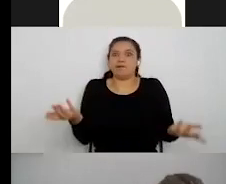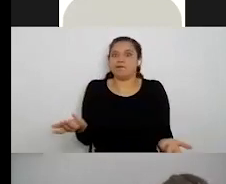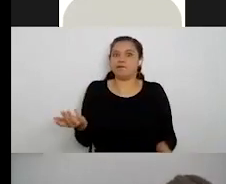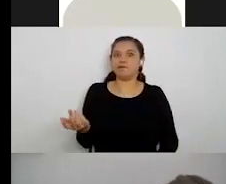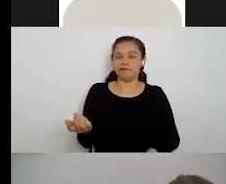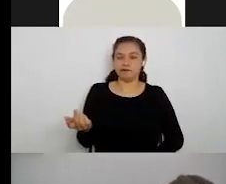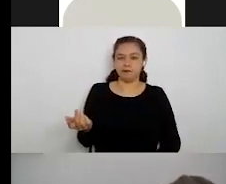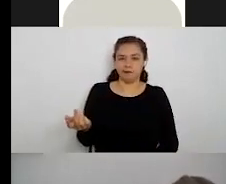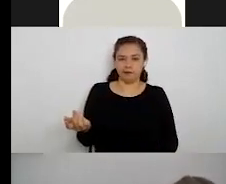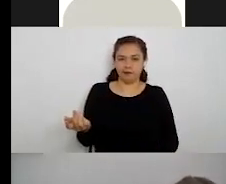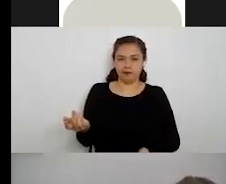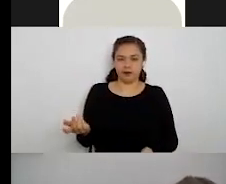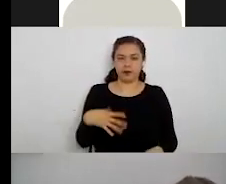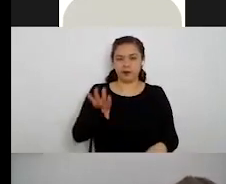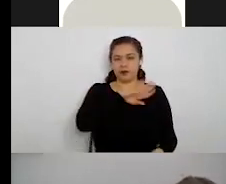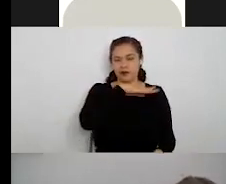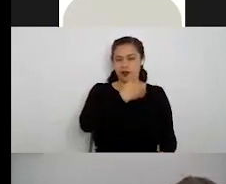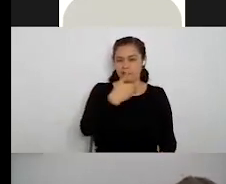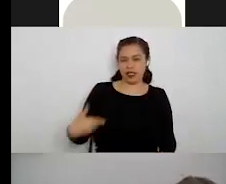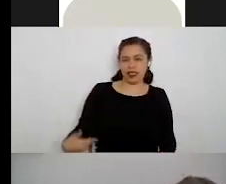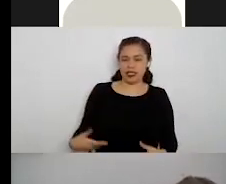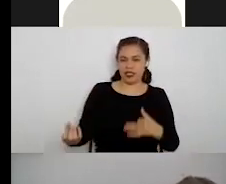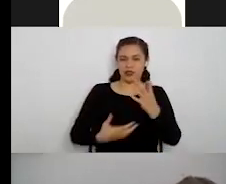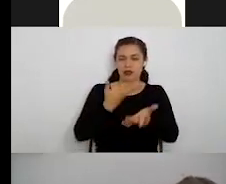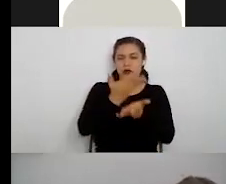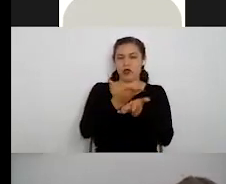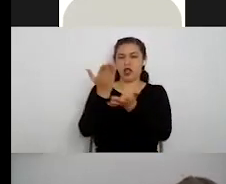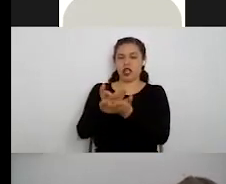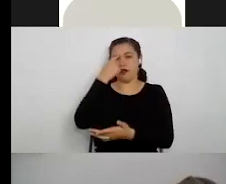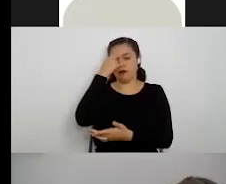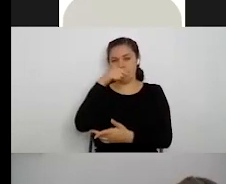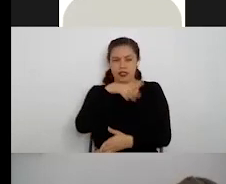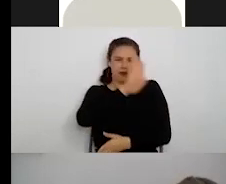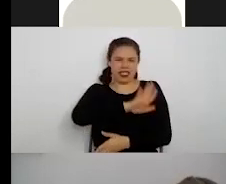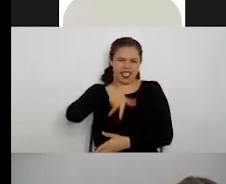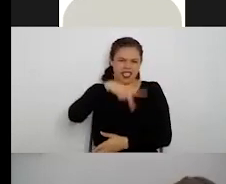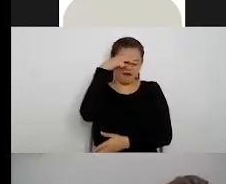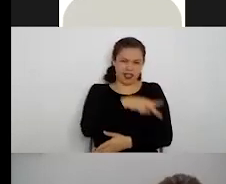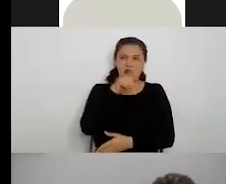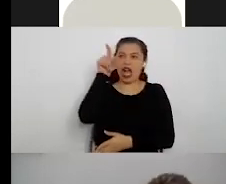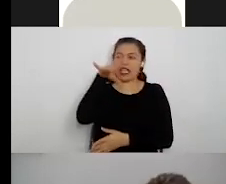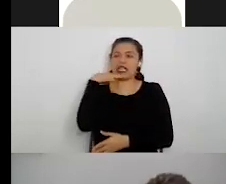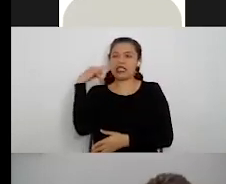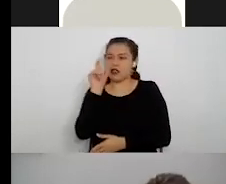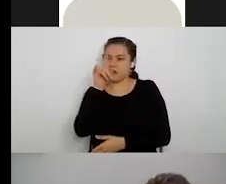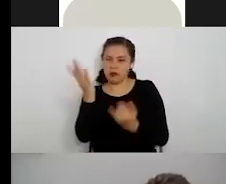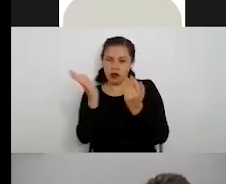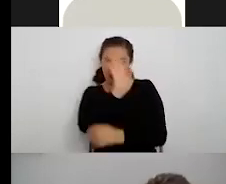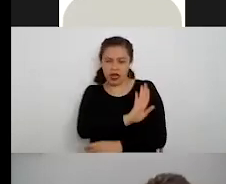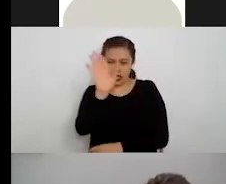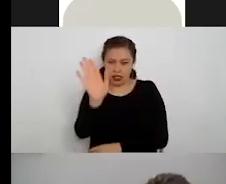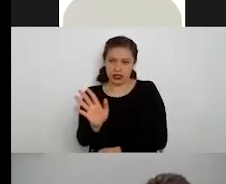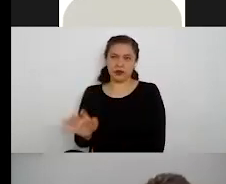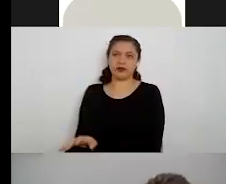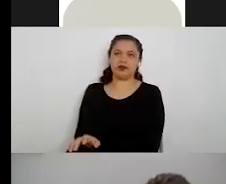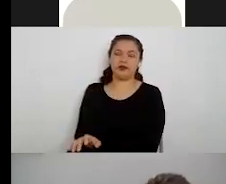nuevo presidente, hacer un sistema, algunos esquemas parecidos a los que hay aquí, pero en general, pues si les diste,